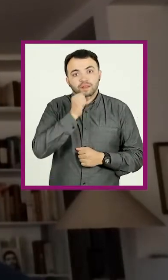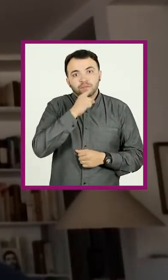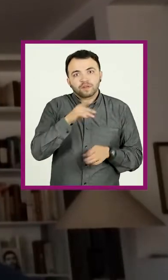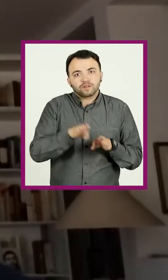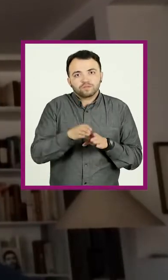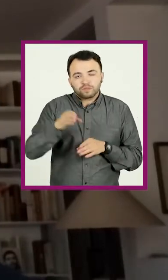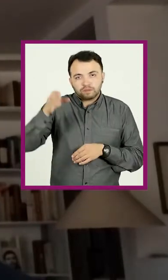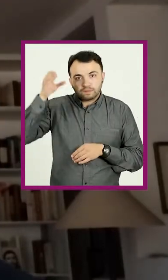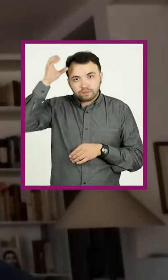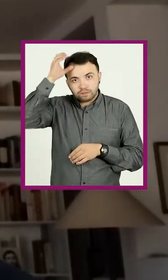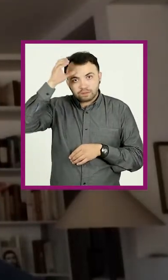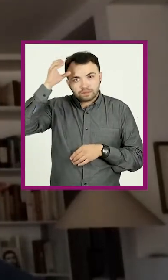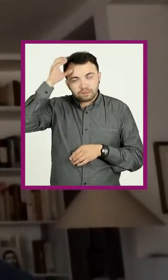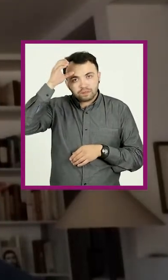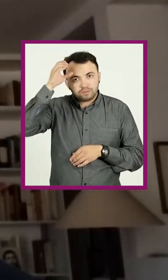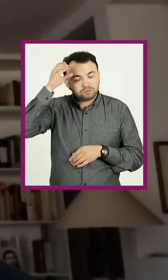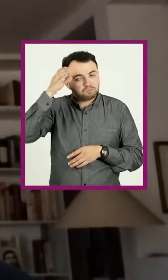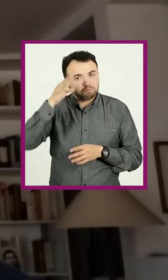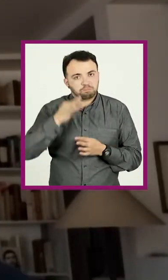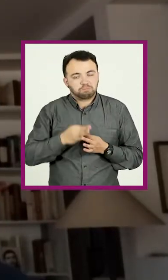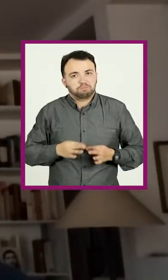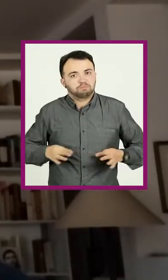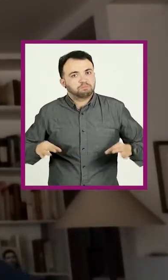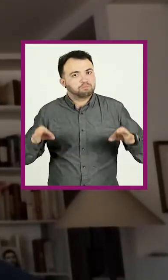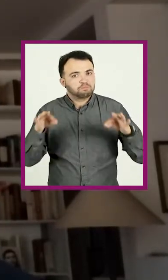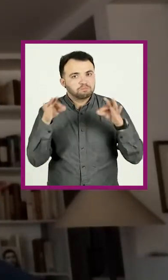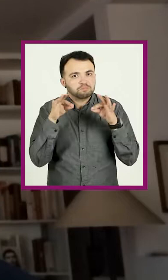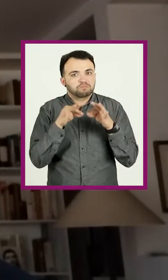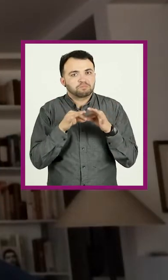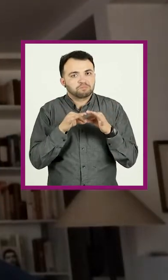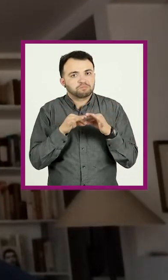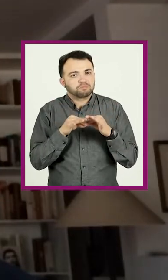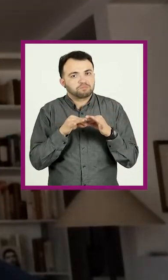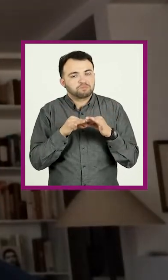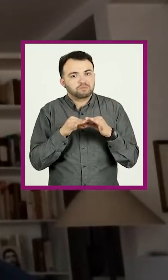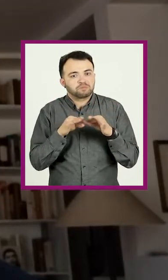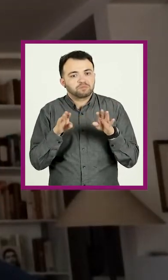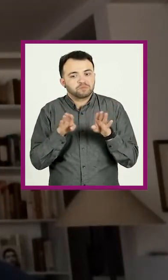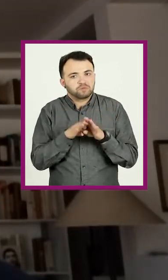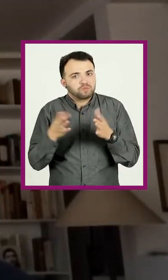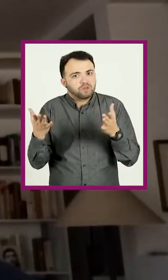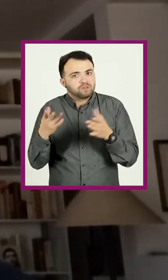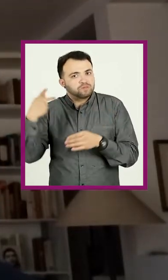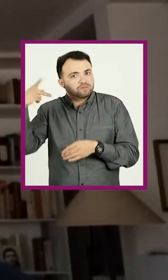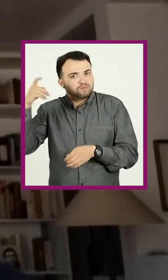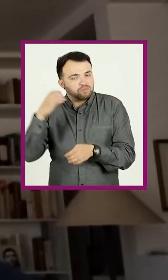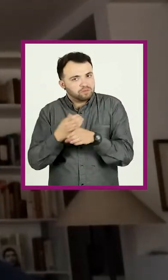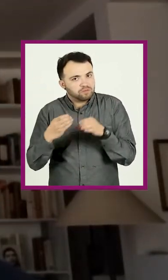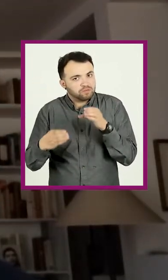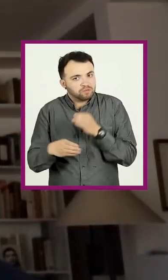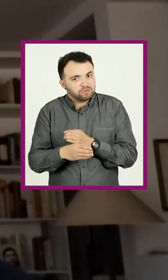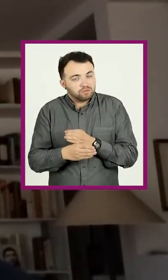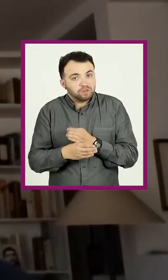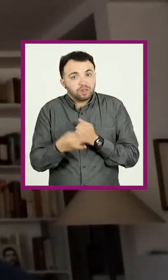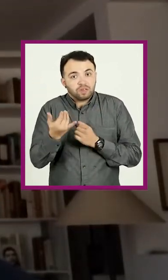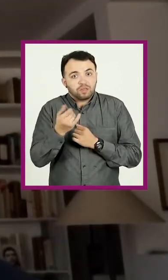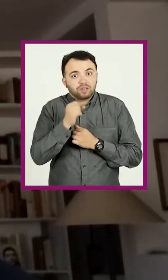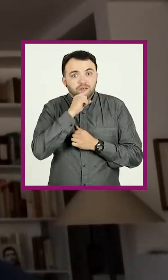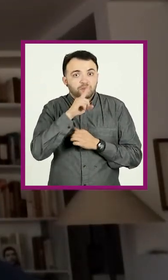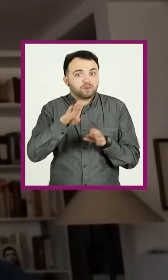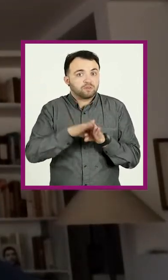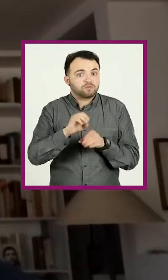que creamos que la ciencia tiene un papel fundamental en todo esto, también